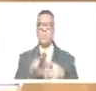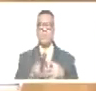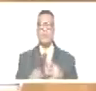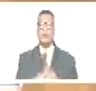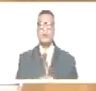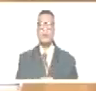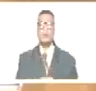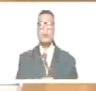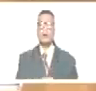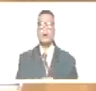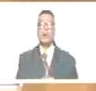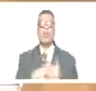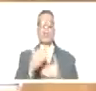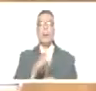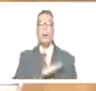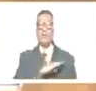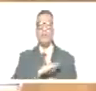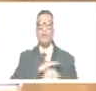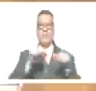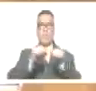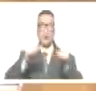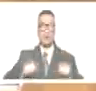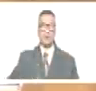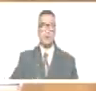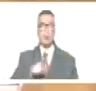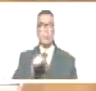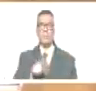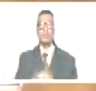horadando al propio sistema como tal.